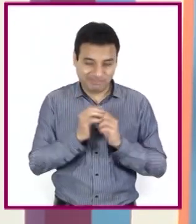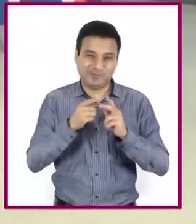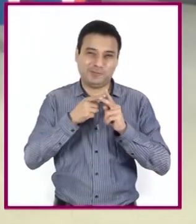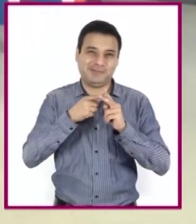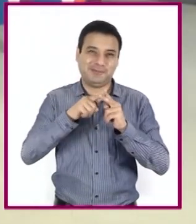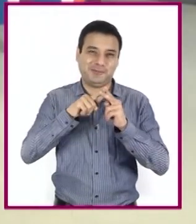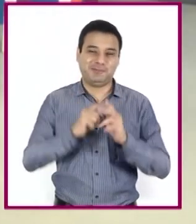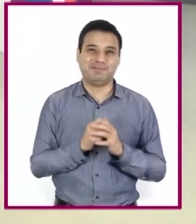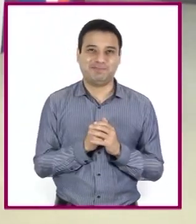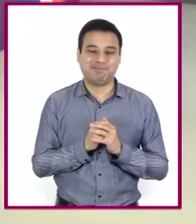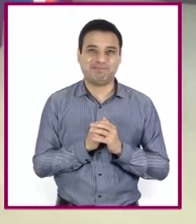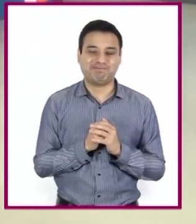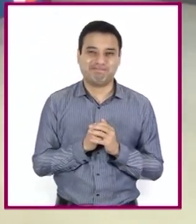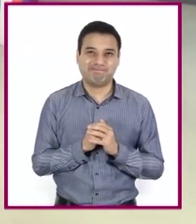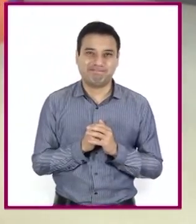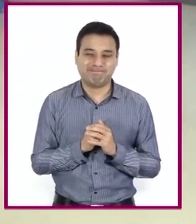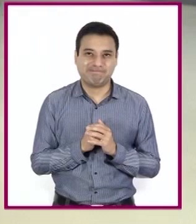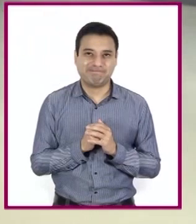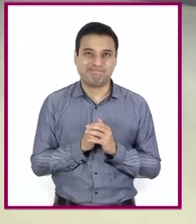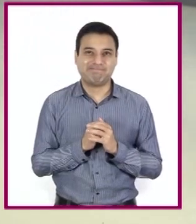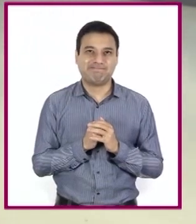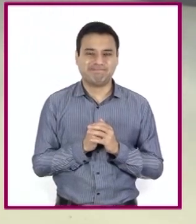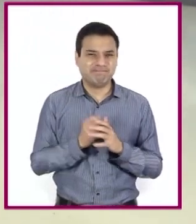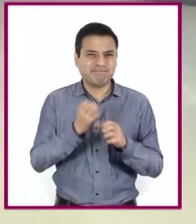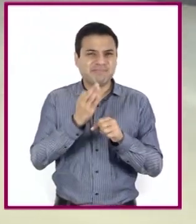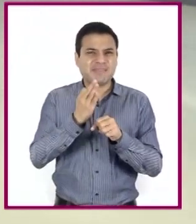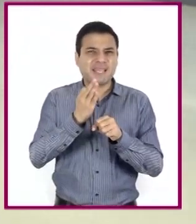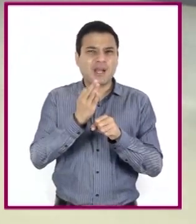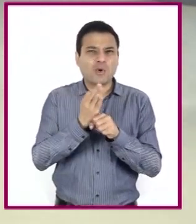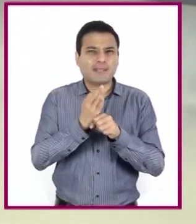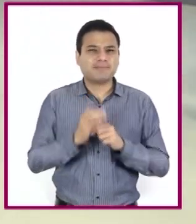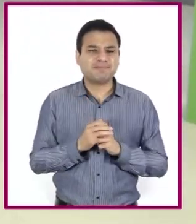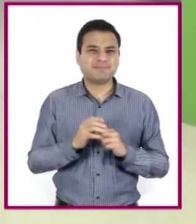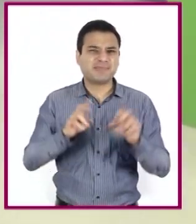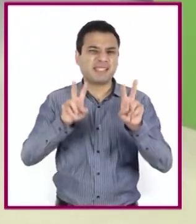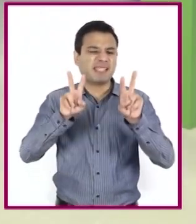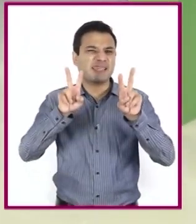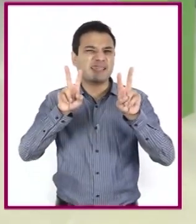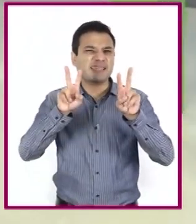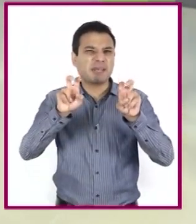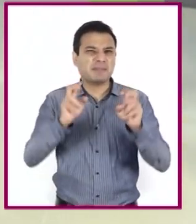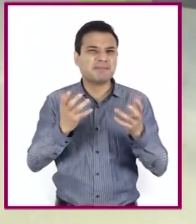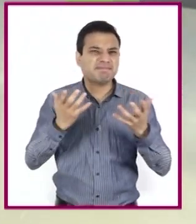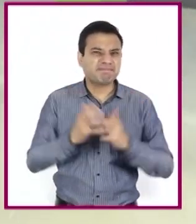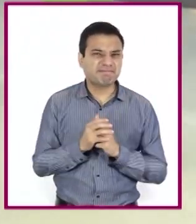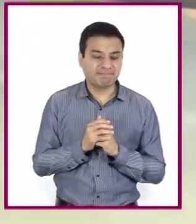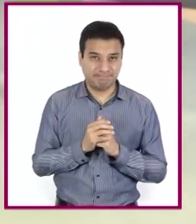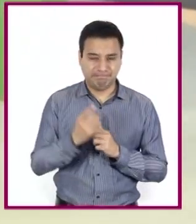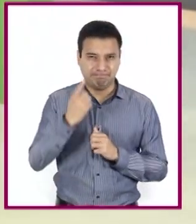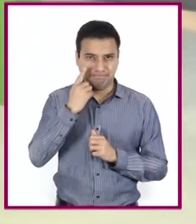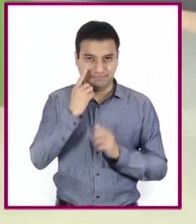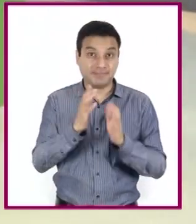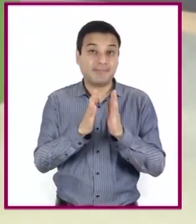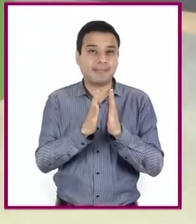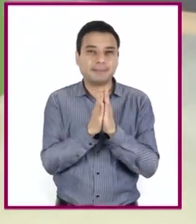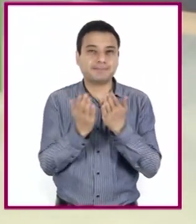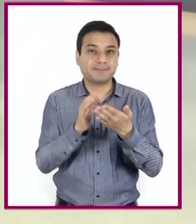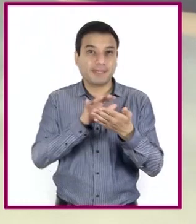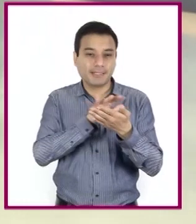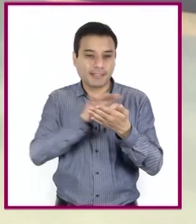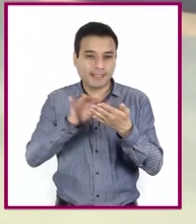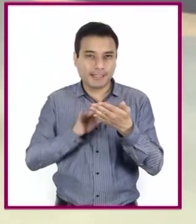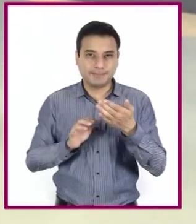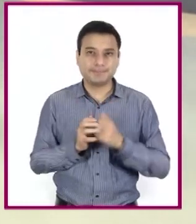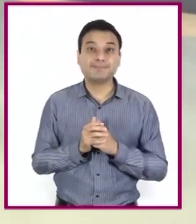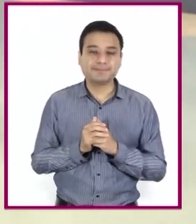comenzamos. Relacionado con el tema de hoy, en nuestra sección Leer para conocer, escucharemos la lectura de un